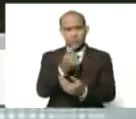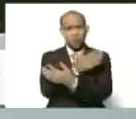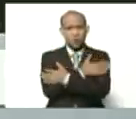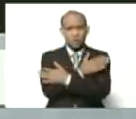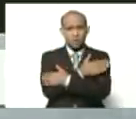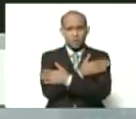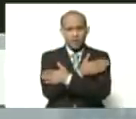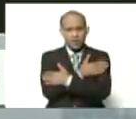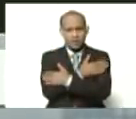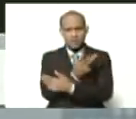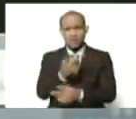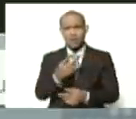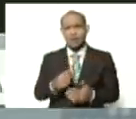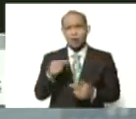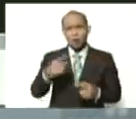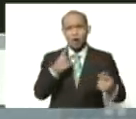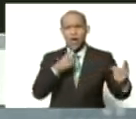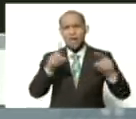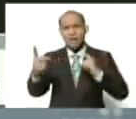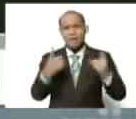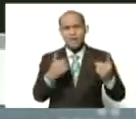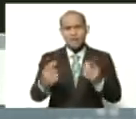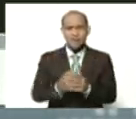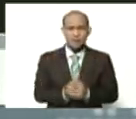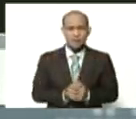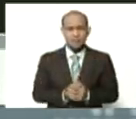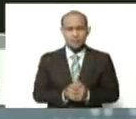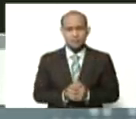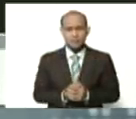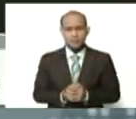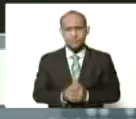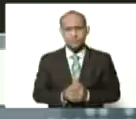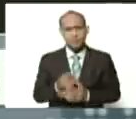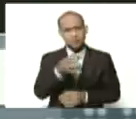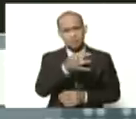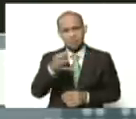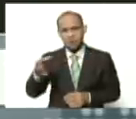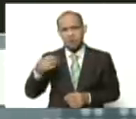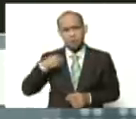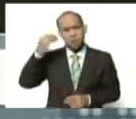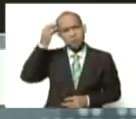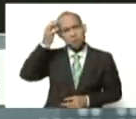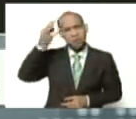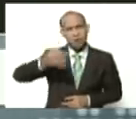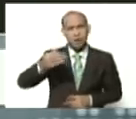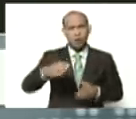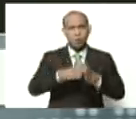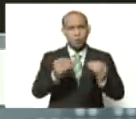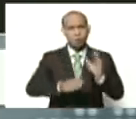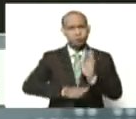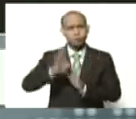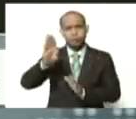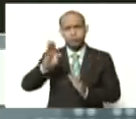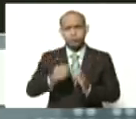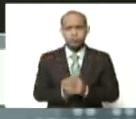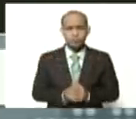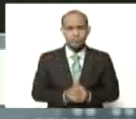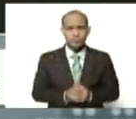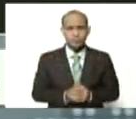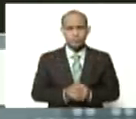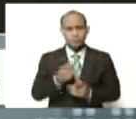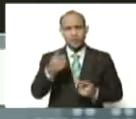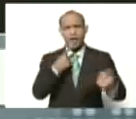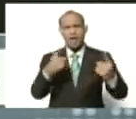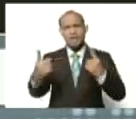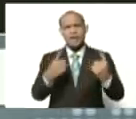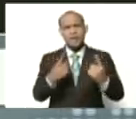por la tremenda entrevista hoy con Ernesto Villegas. Excelente, de verdad. Creo que es la mejor entrevista que ha hecho Ernesto Villegas en toda